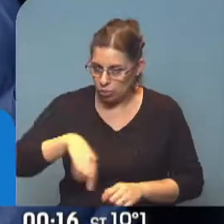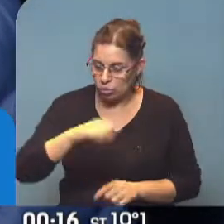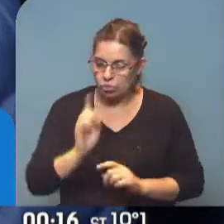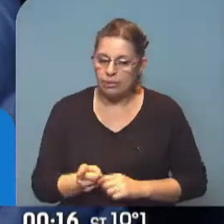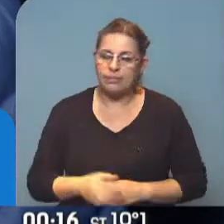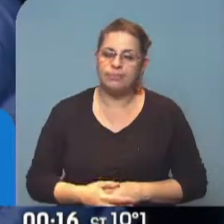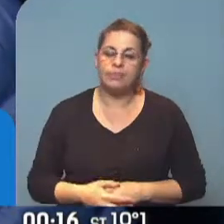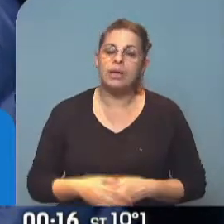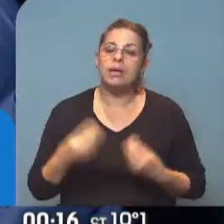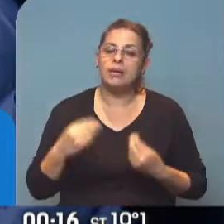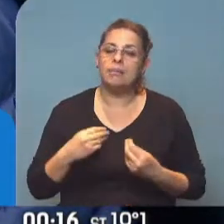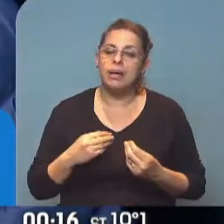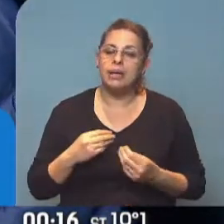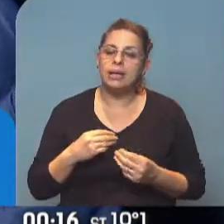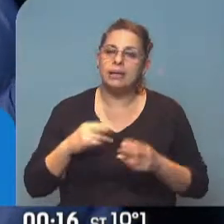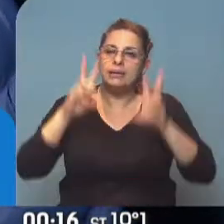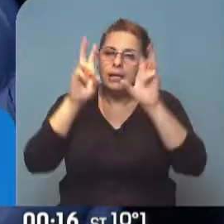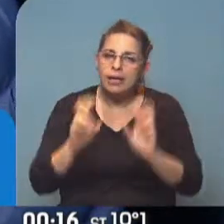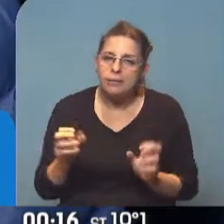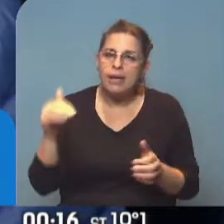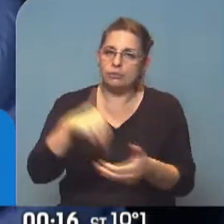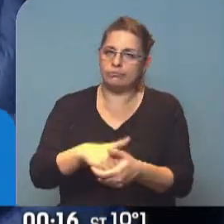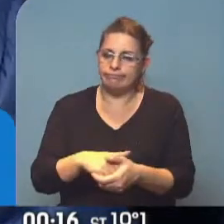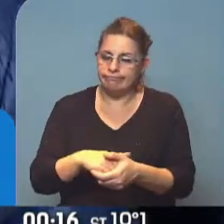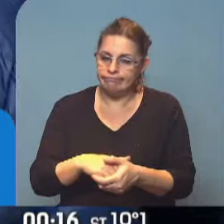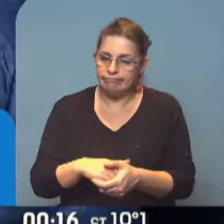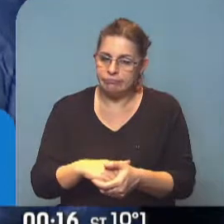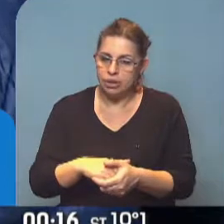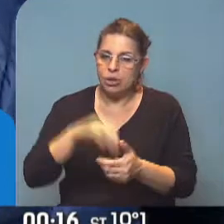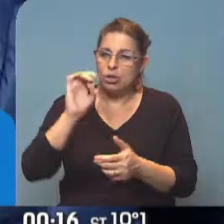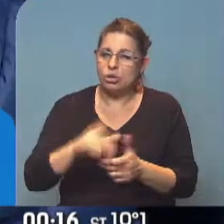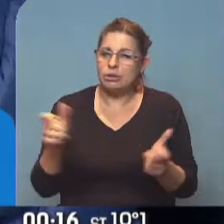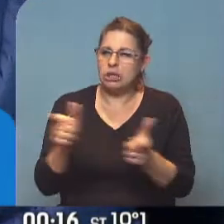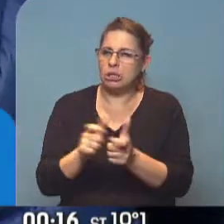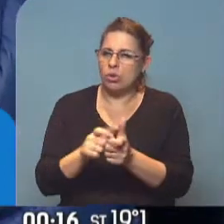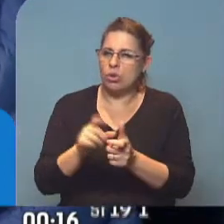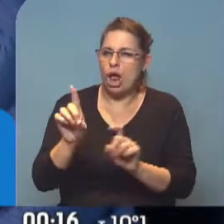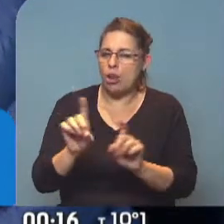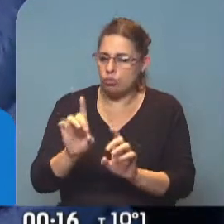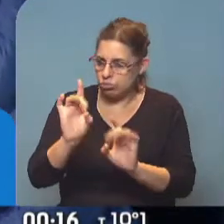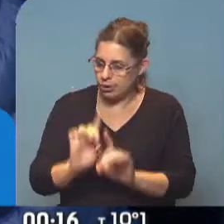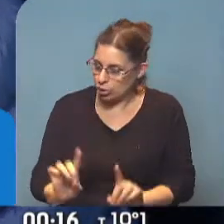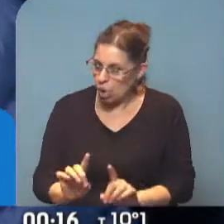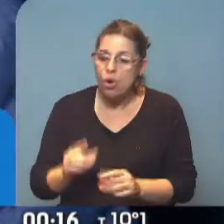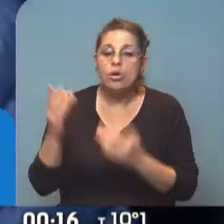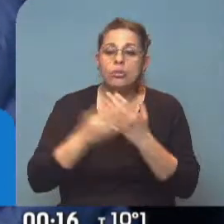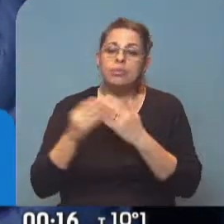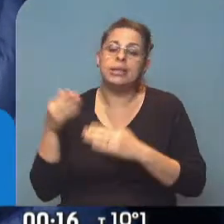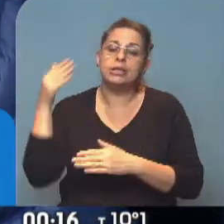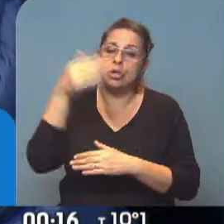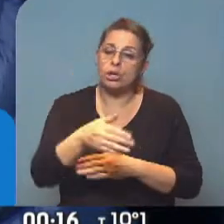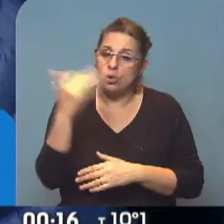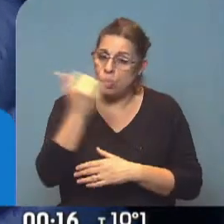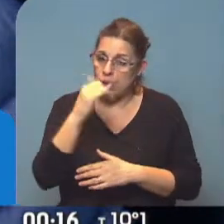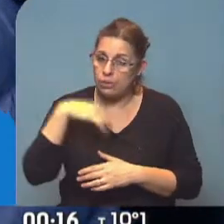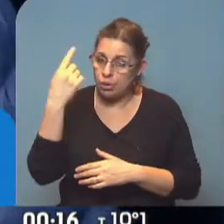esto sea mucho más abarcativo y no quede solamente en una mesa chica, el ministro va a concurrir el día jueves a